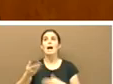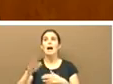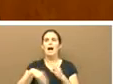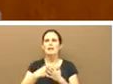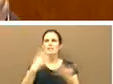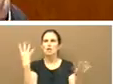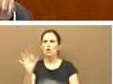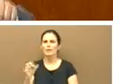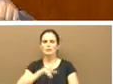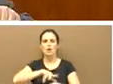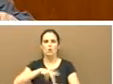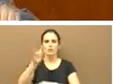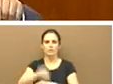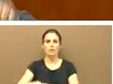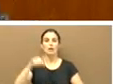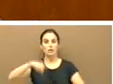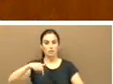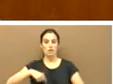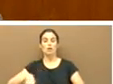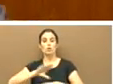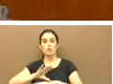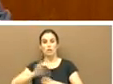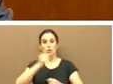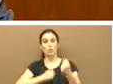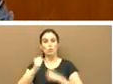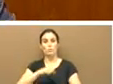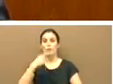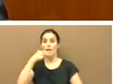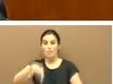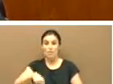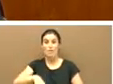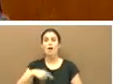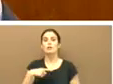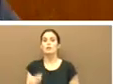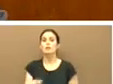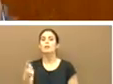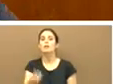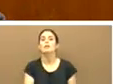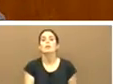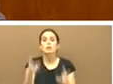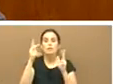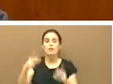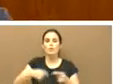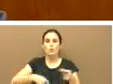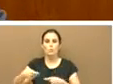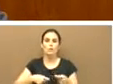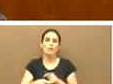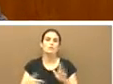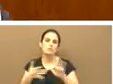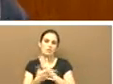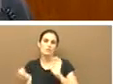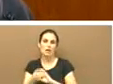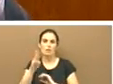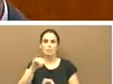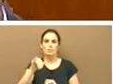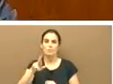El consejero de Economía aquí, en el Pleno de Julio, llegó a decir en esta Cámara que la liberación comercial incrementaría el PIB